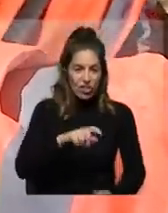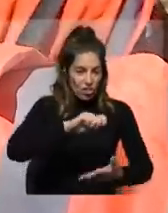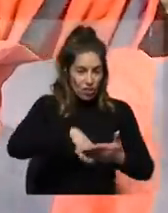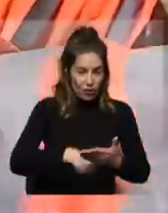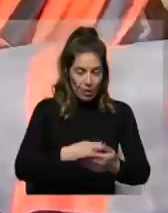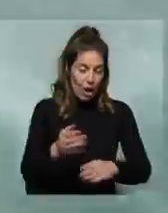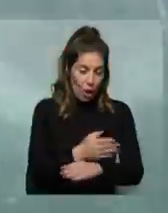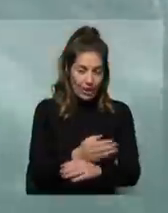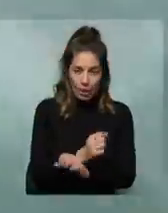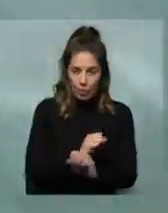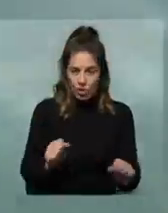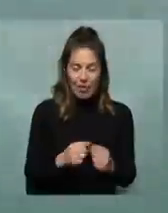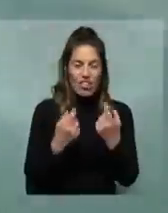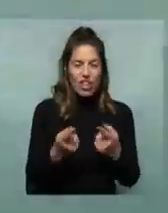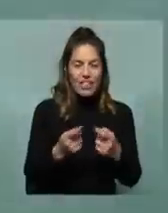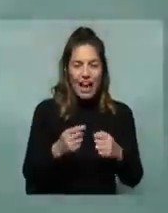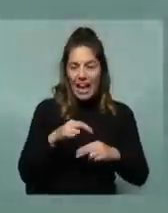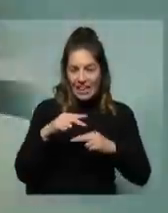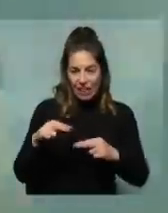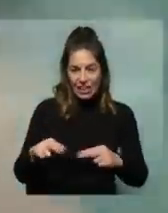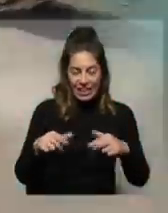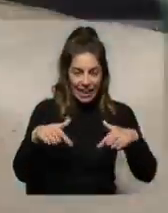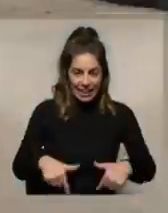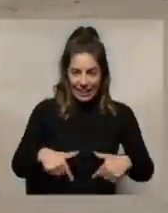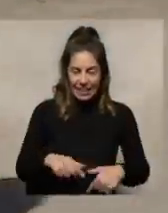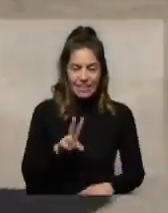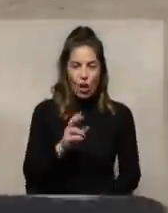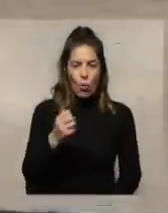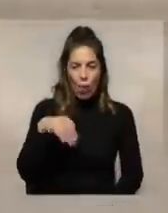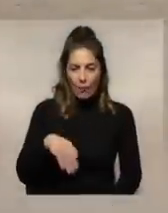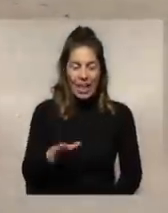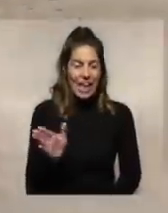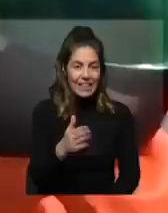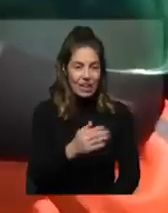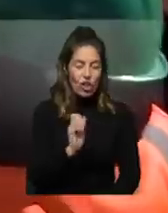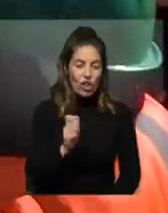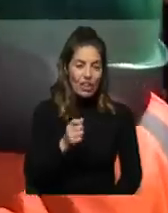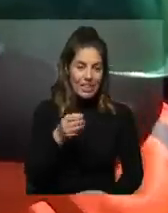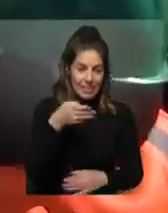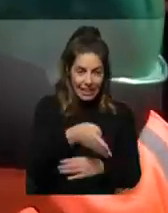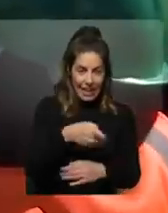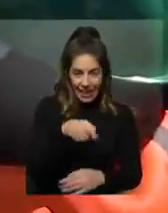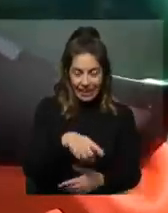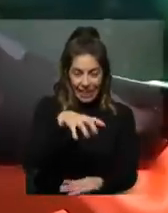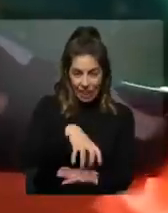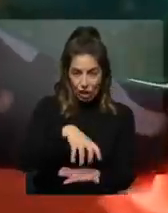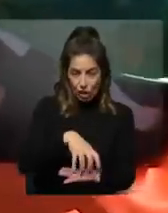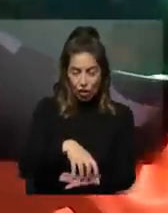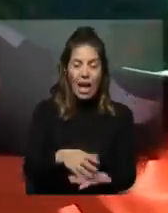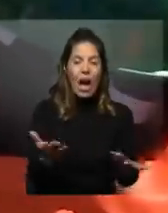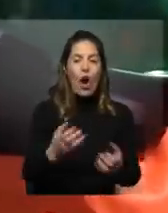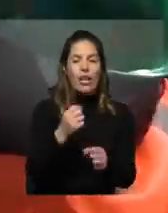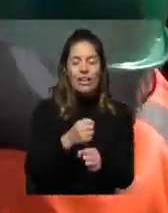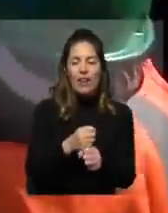lo antes posible eso le da una estabilidad a la intendencia a la UAM y a todos los operadores que están dentro del agua Así que lo que se está trabajando